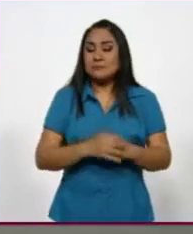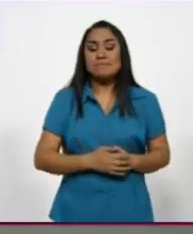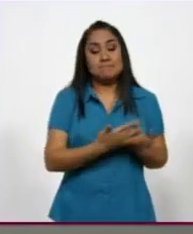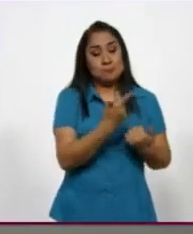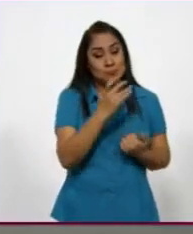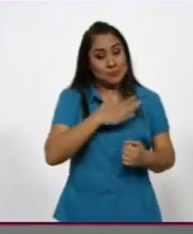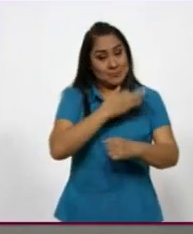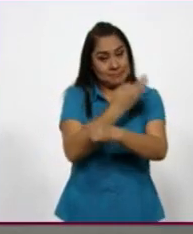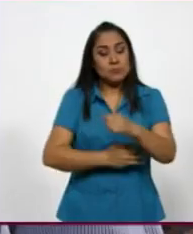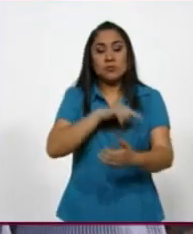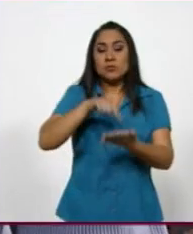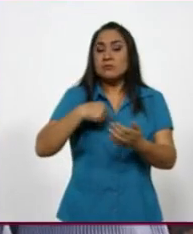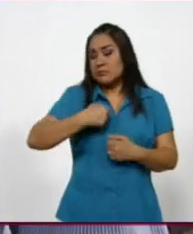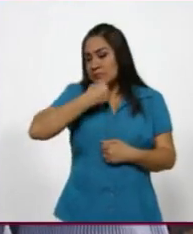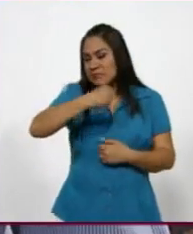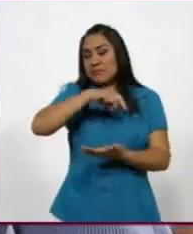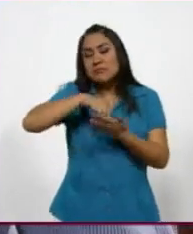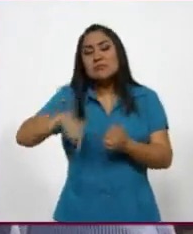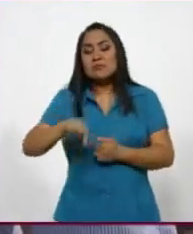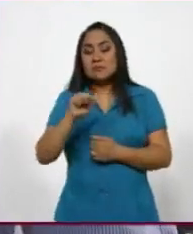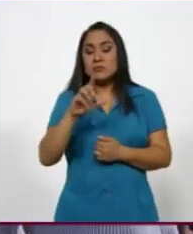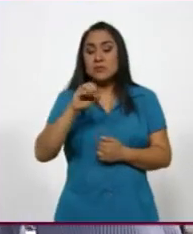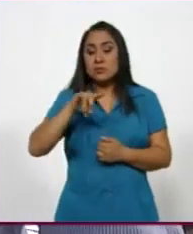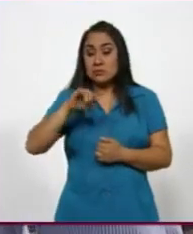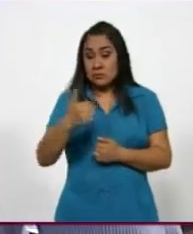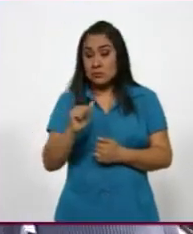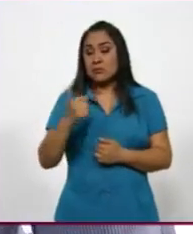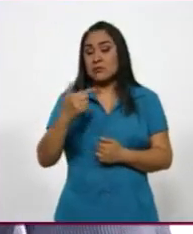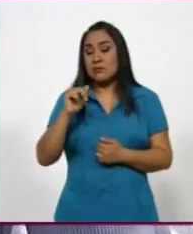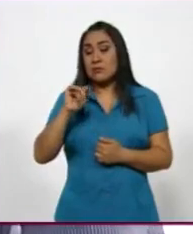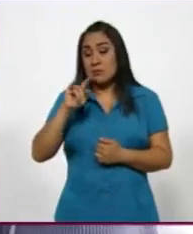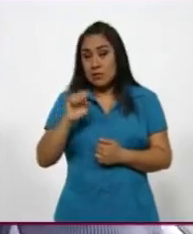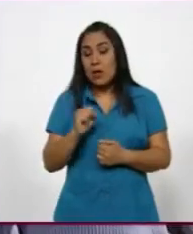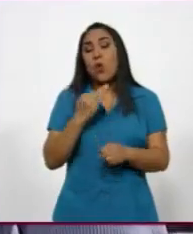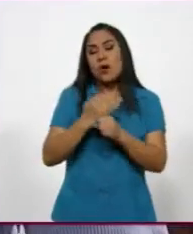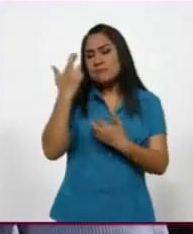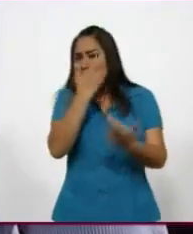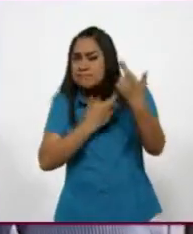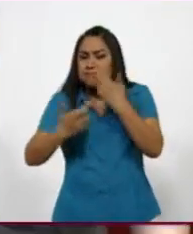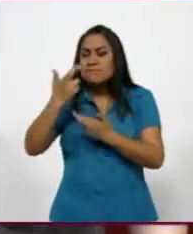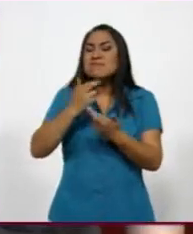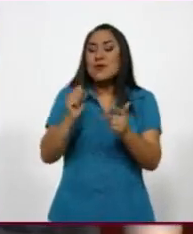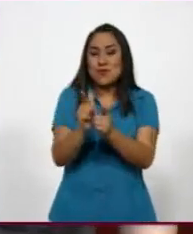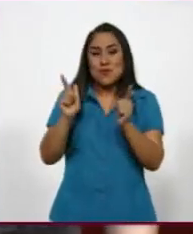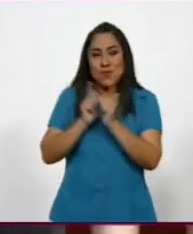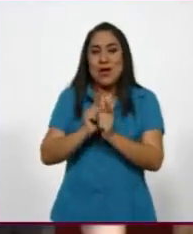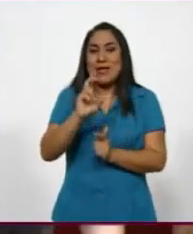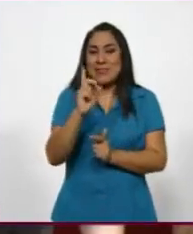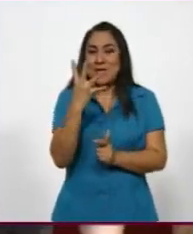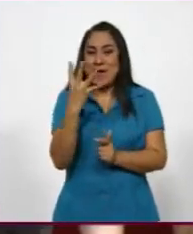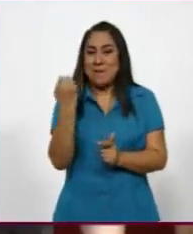Guadalupe, buenas tardes. Transmitimos hoy desde la Alhóndiga de Granaditas, donde revisa las cuestiones técnicas y de sonido el grupo 34 Puñaladas.